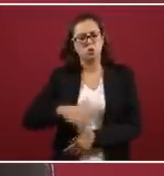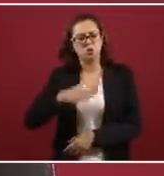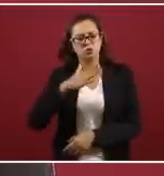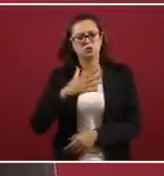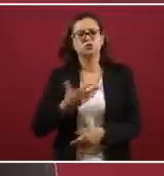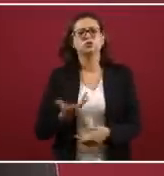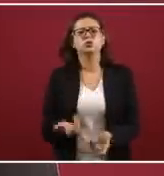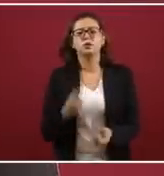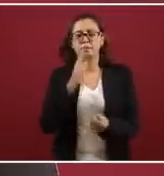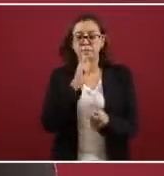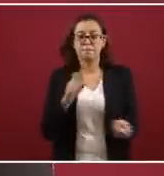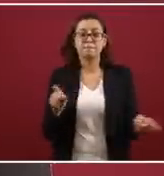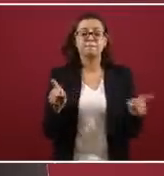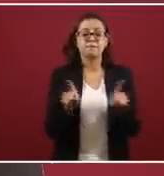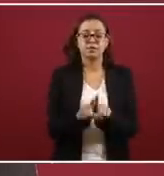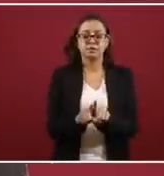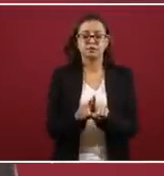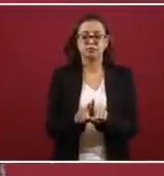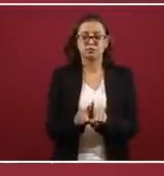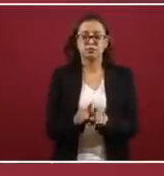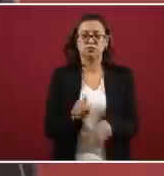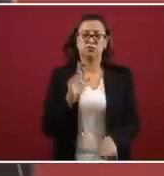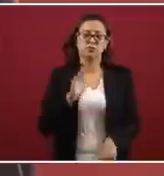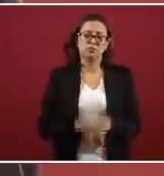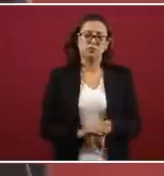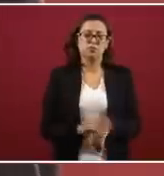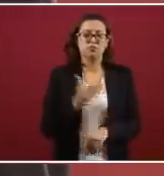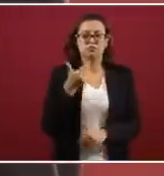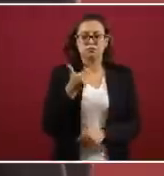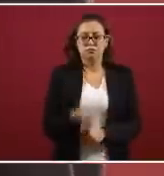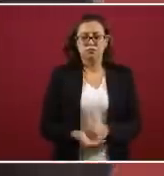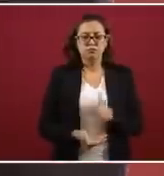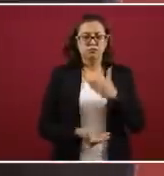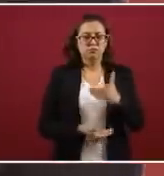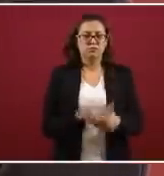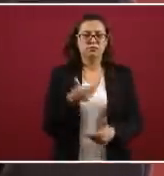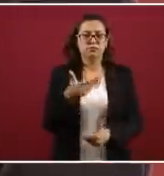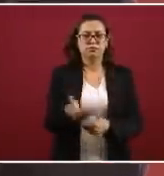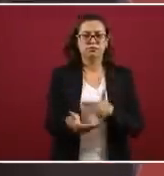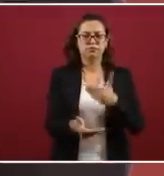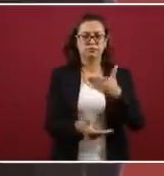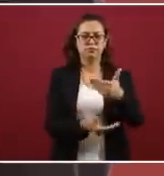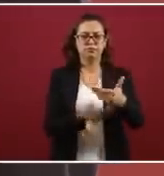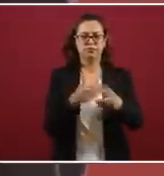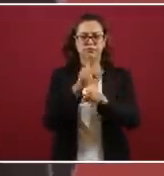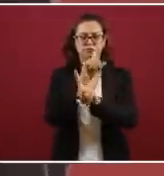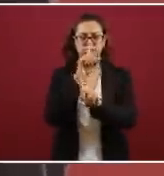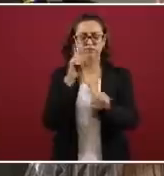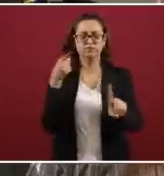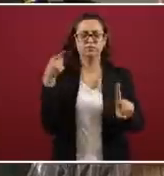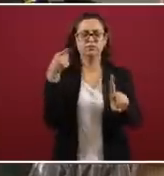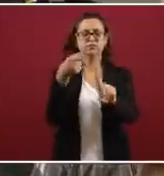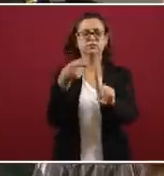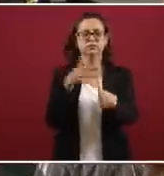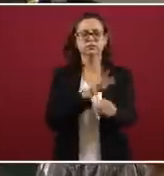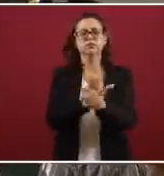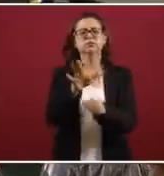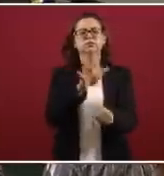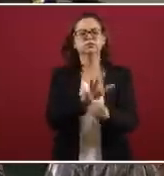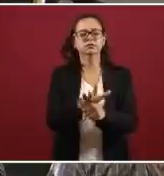tiempo que avancemos en el objetivo de lograr